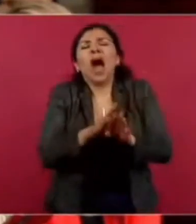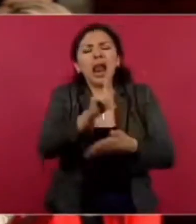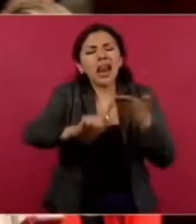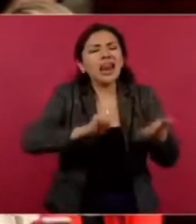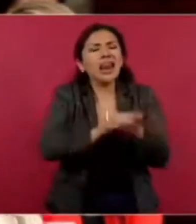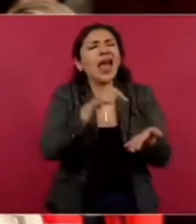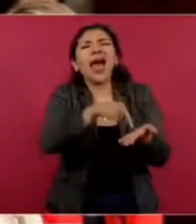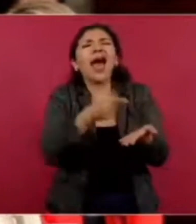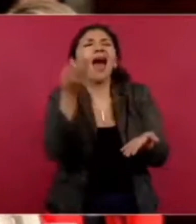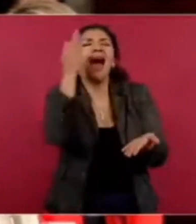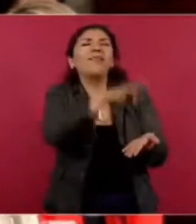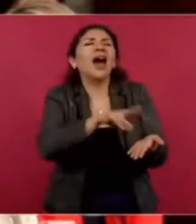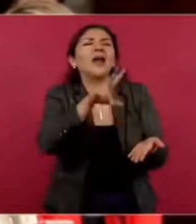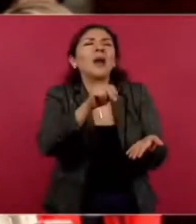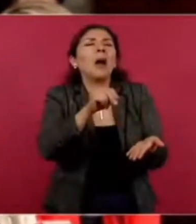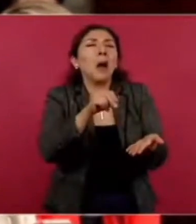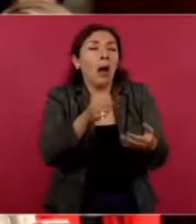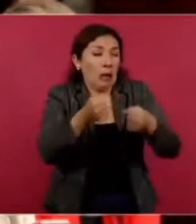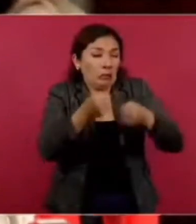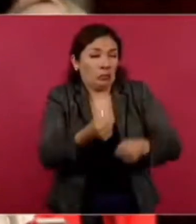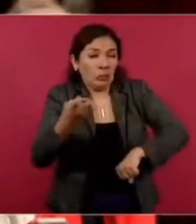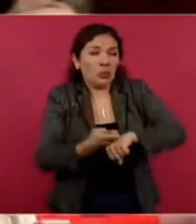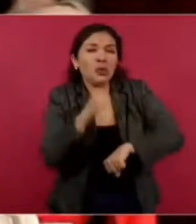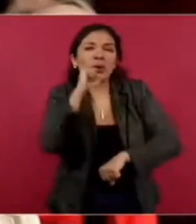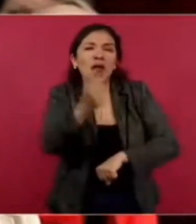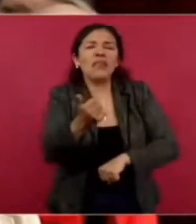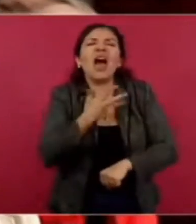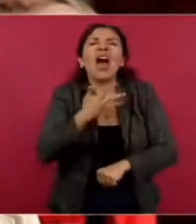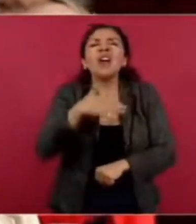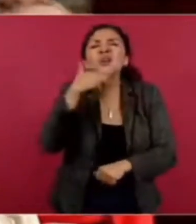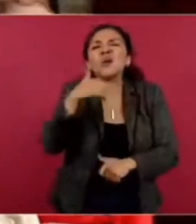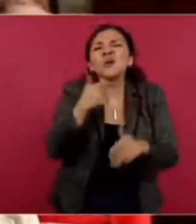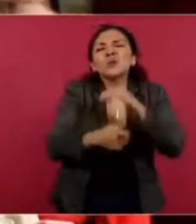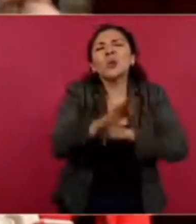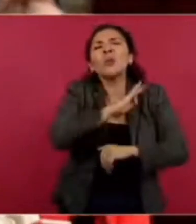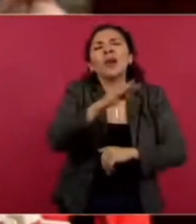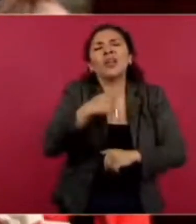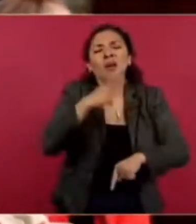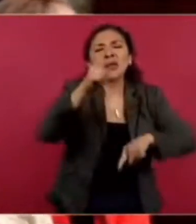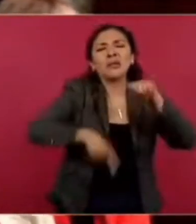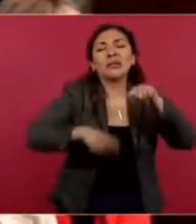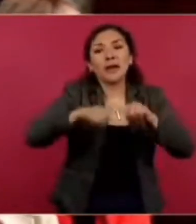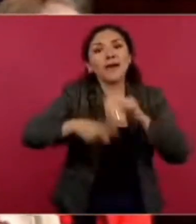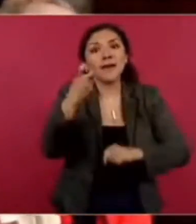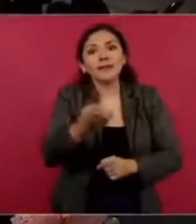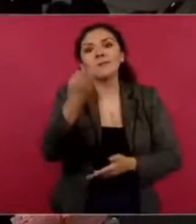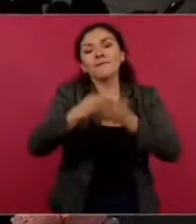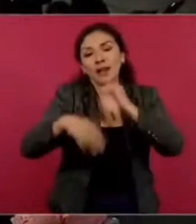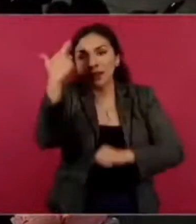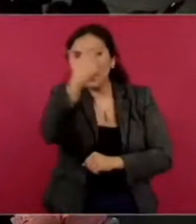sino también de la corrupción de algunas autoridades. Entonces, que se revise de forma integral